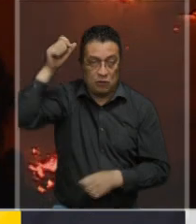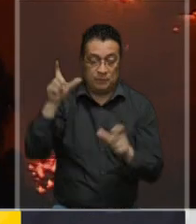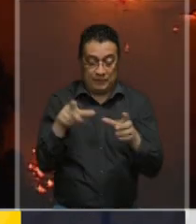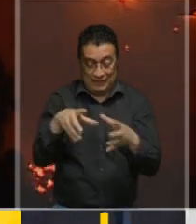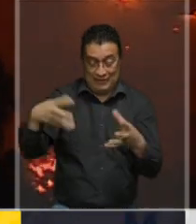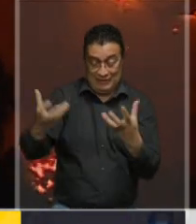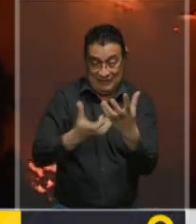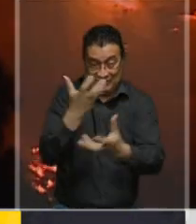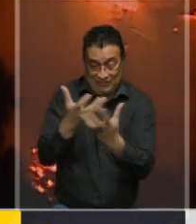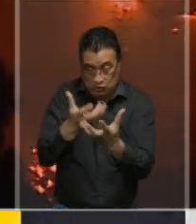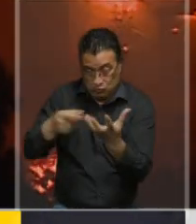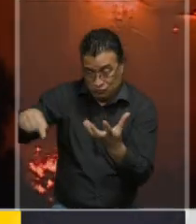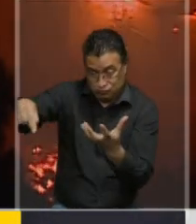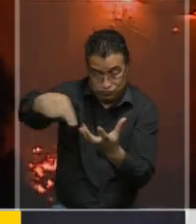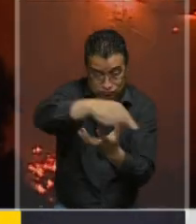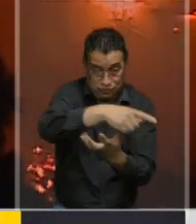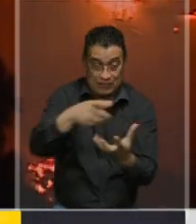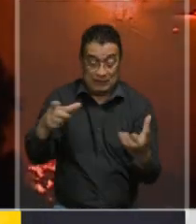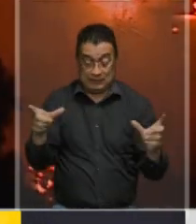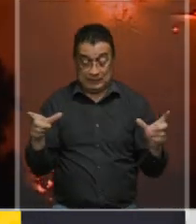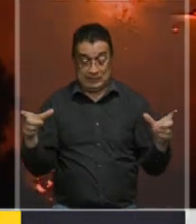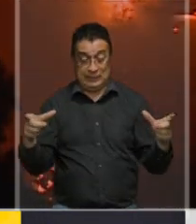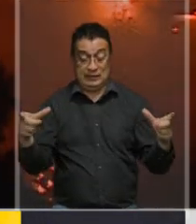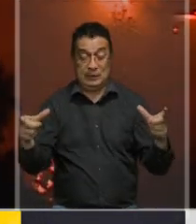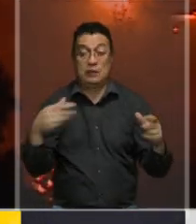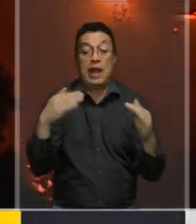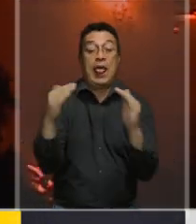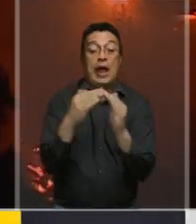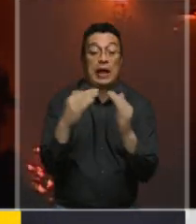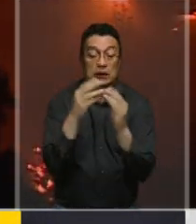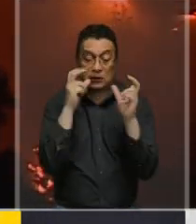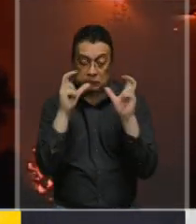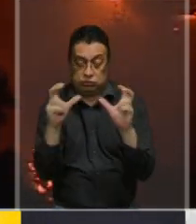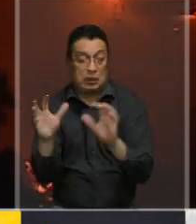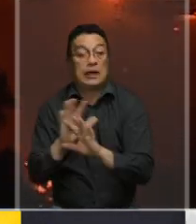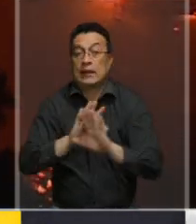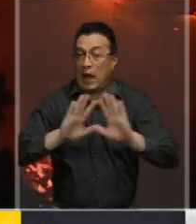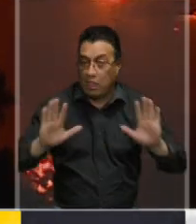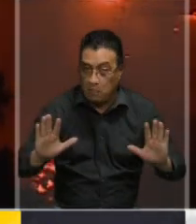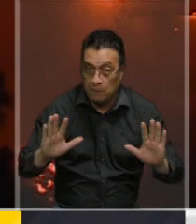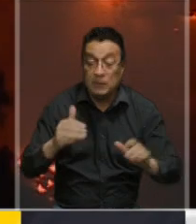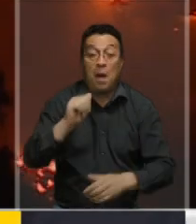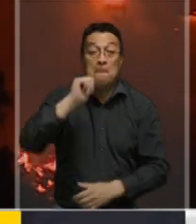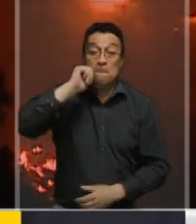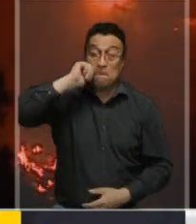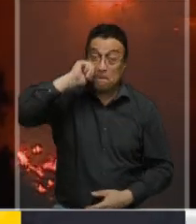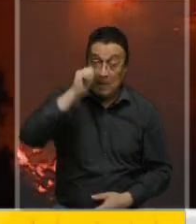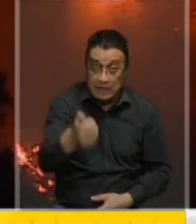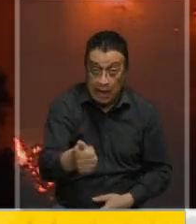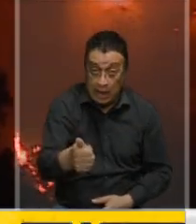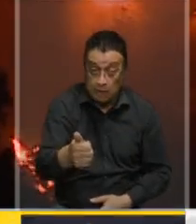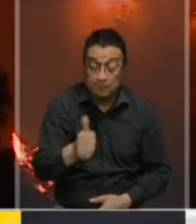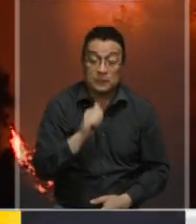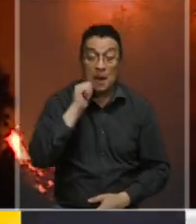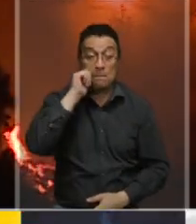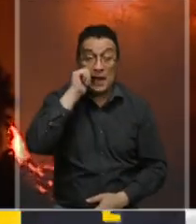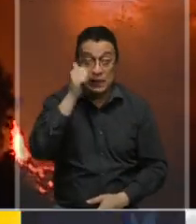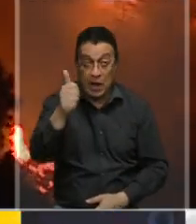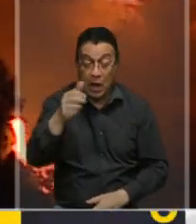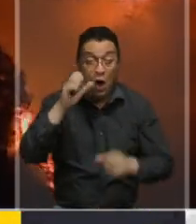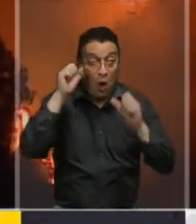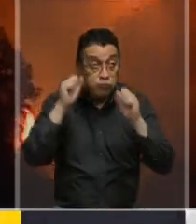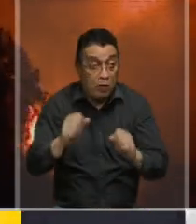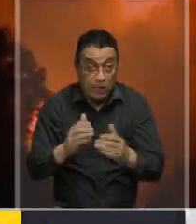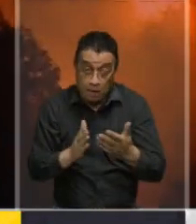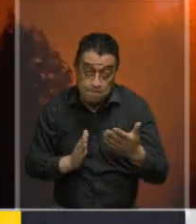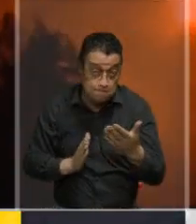incendio para evitar que pueda haber afectación a viviendas. El día de mañana, apenas se pueda empezar